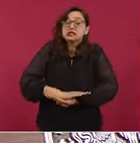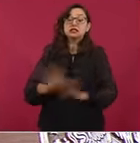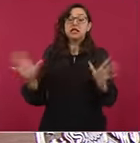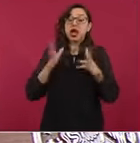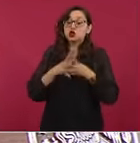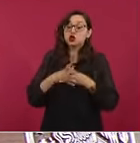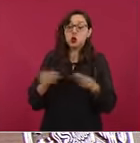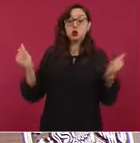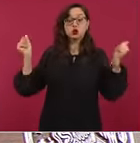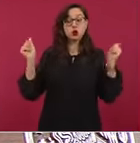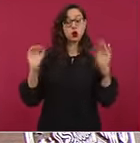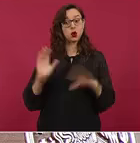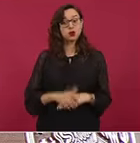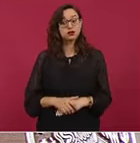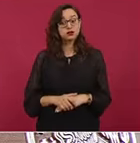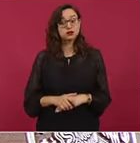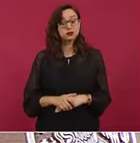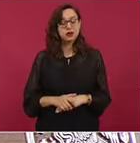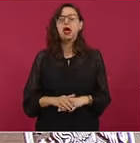Pero qué bien